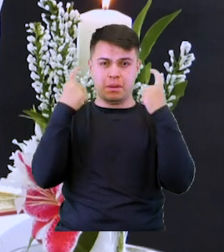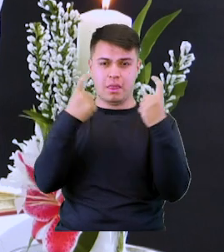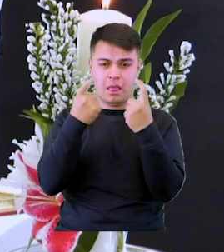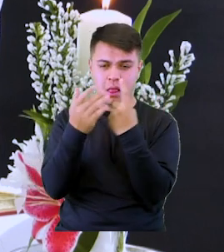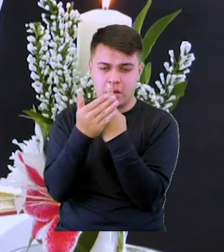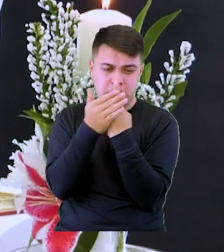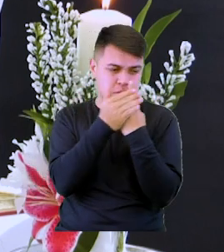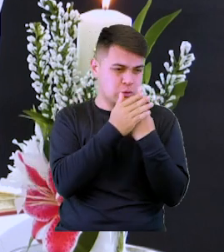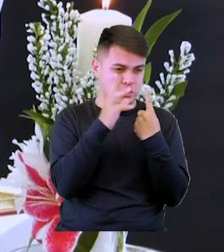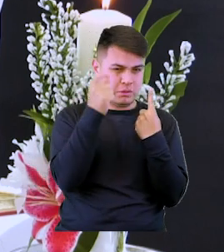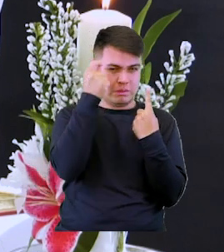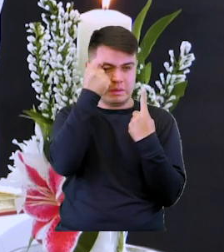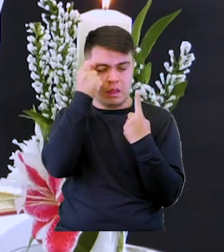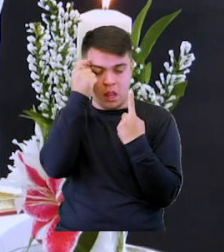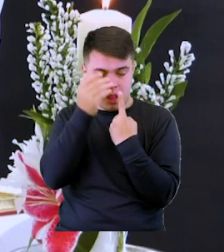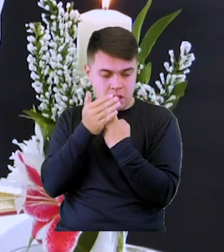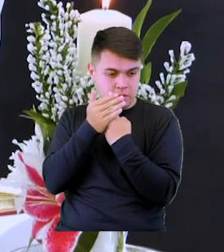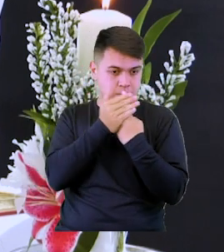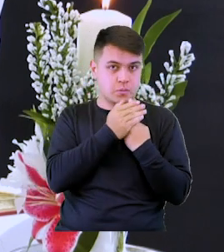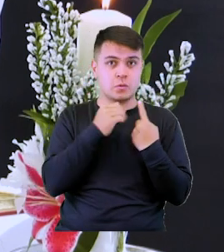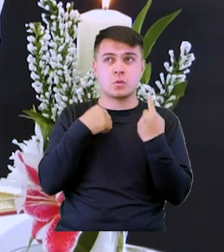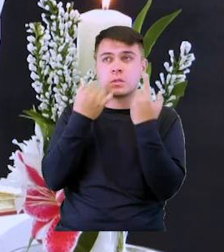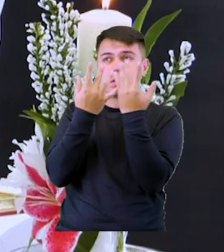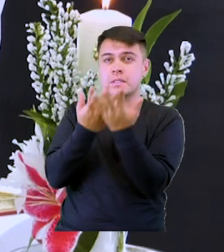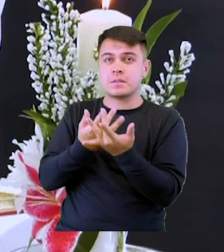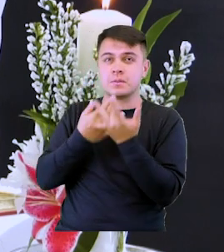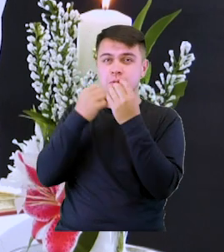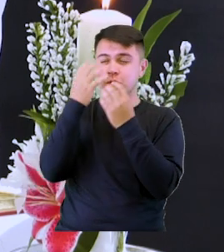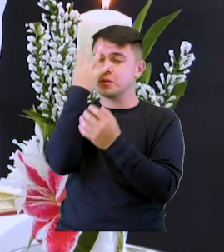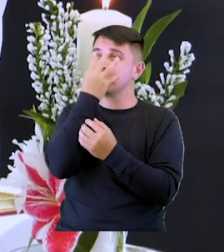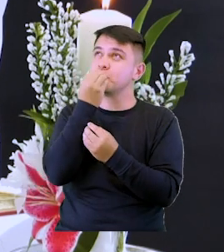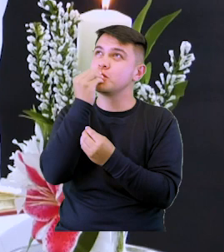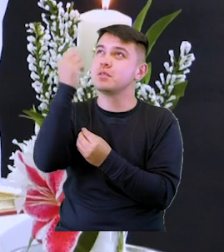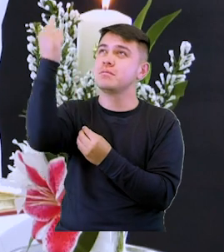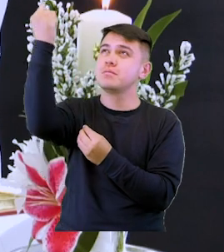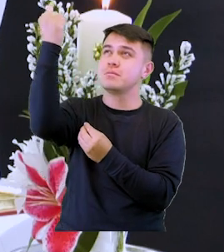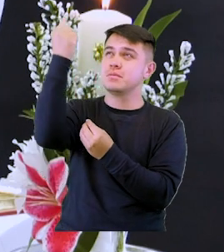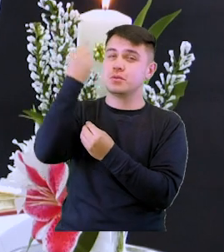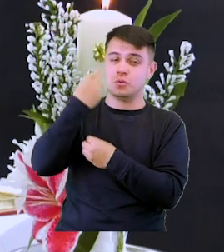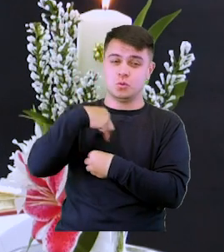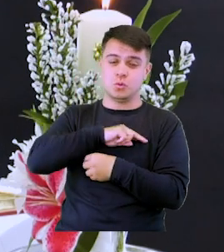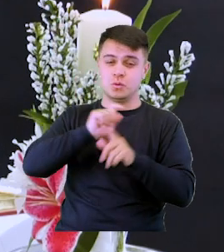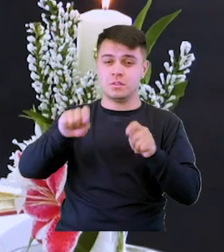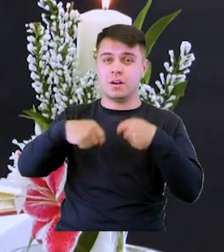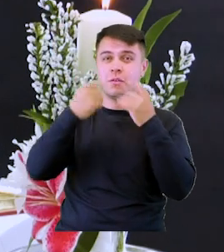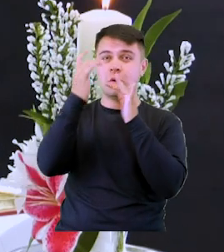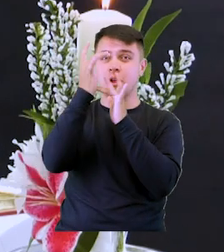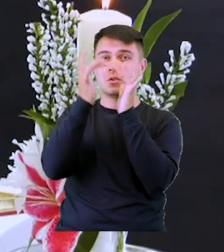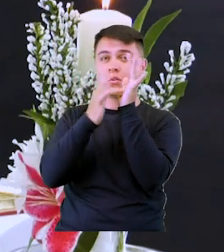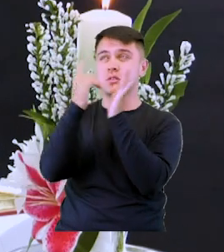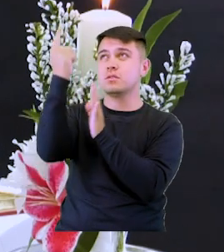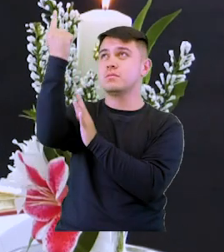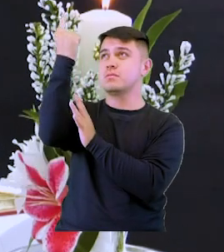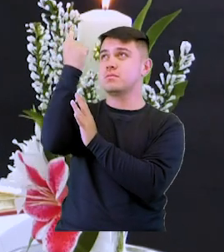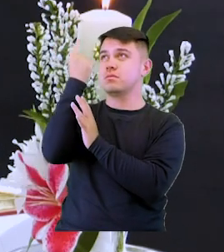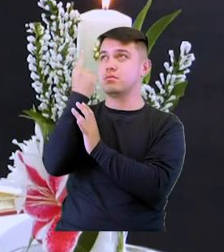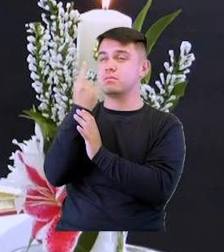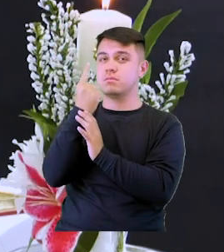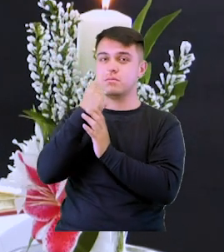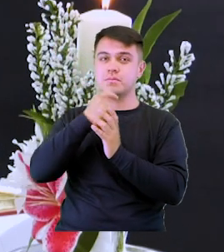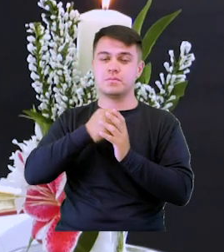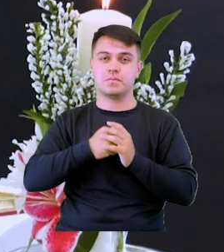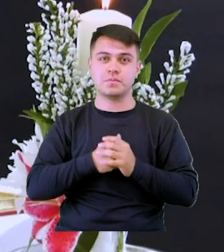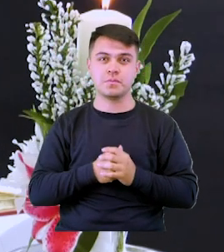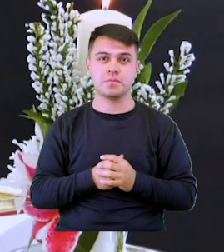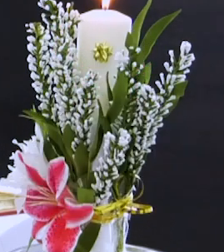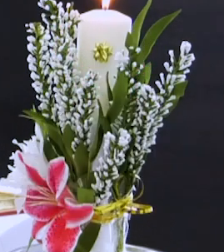y protegidos de toda perturbación, mientras esperamos la gloriosa venida de nuestro Salvador Jesucristo. Porque tú eres el